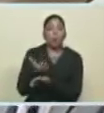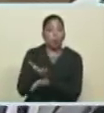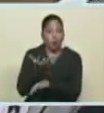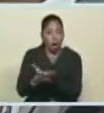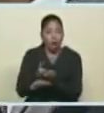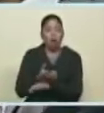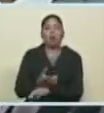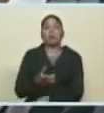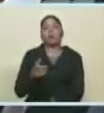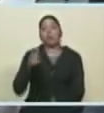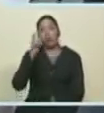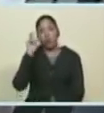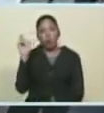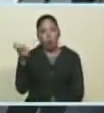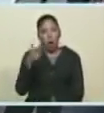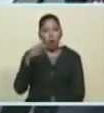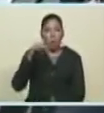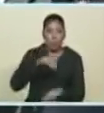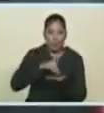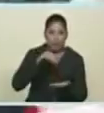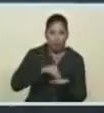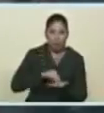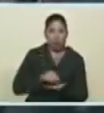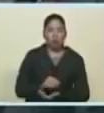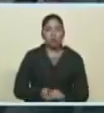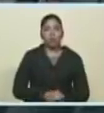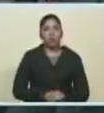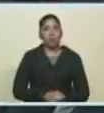Guárico, Miranda,